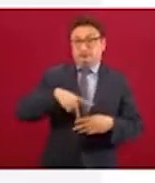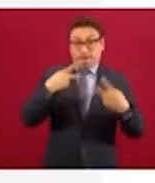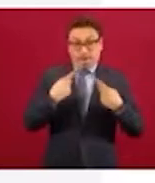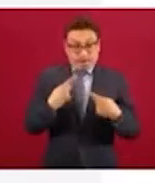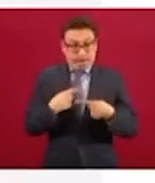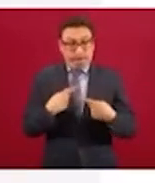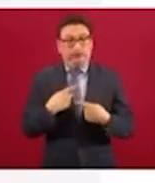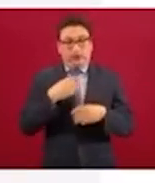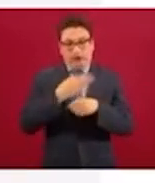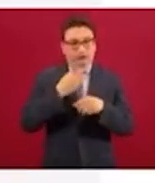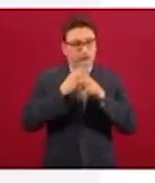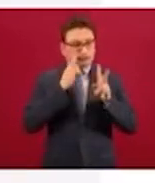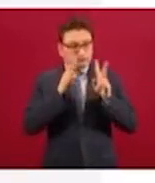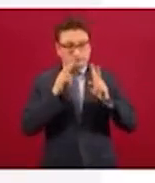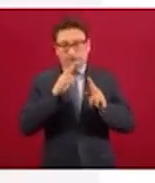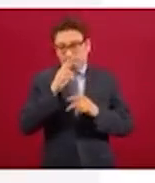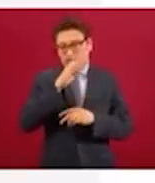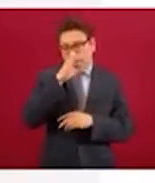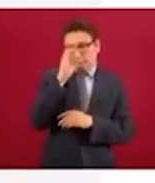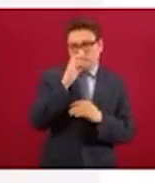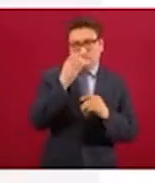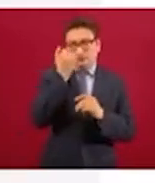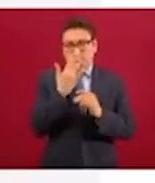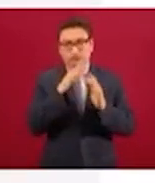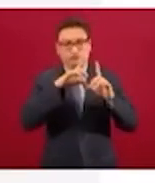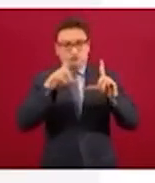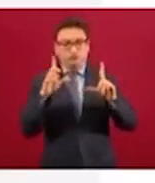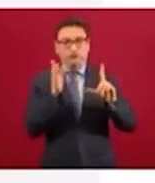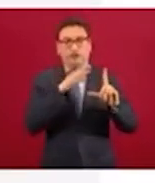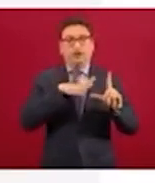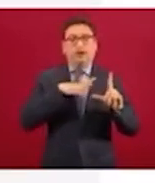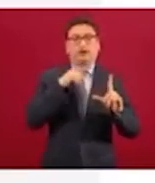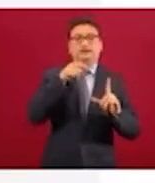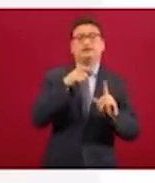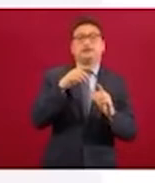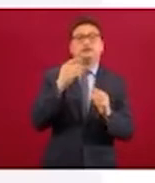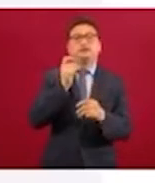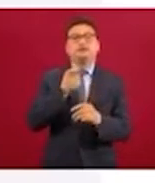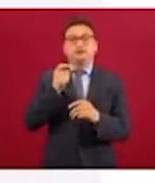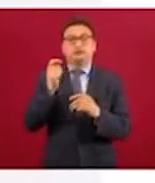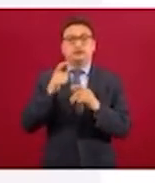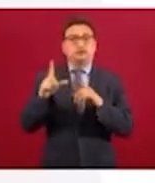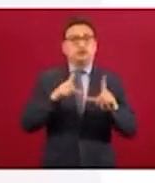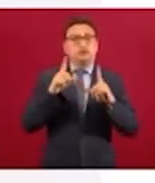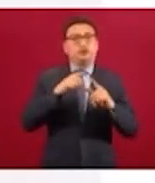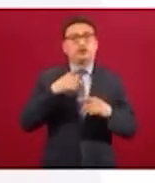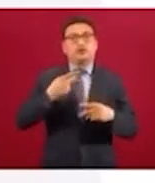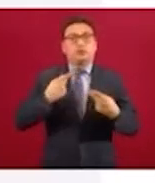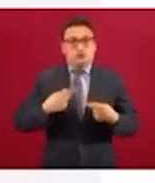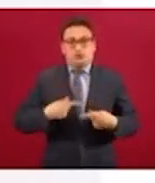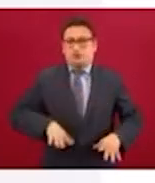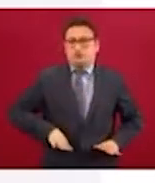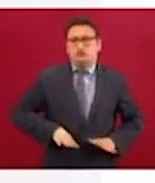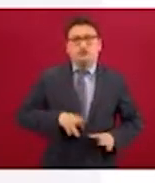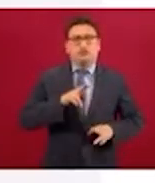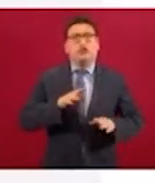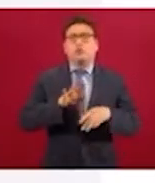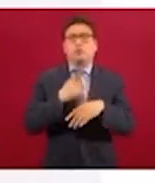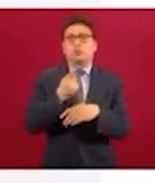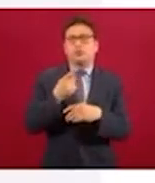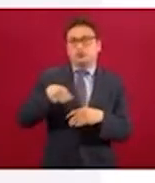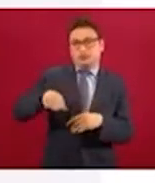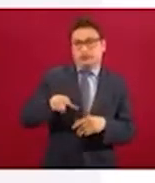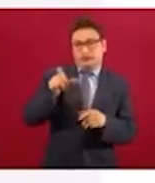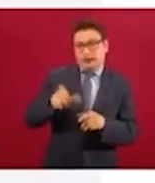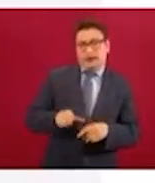lo veremos en las siguientes diapositivas, continúan siendo personas que tienen características, ya sea por la edad o por